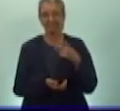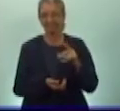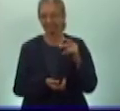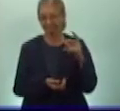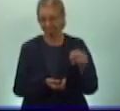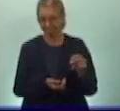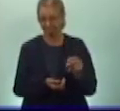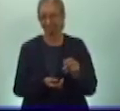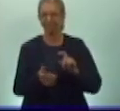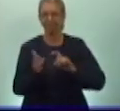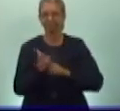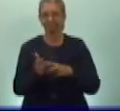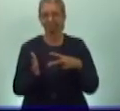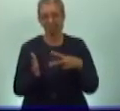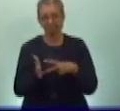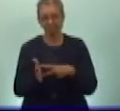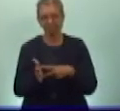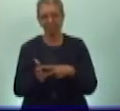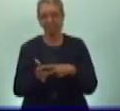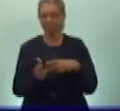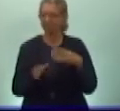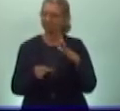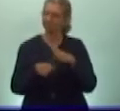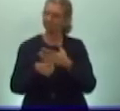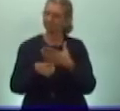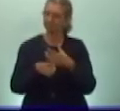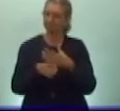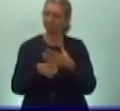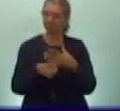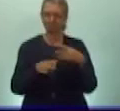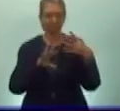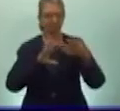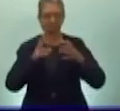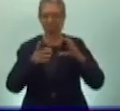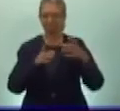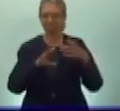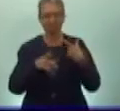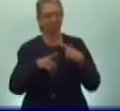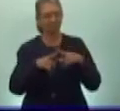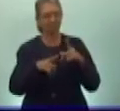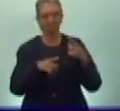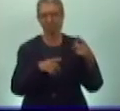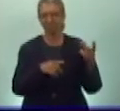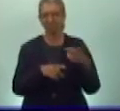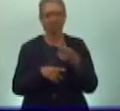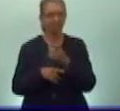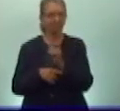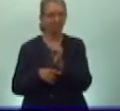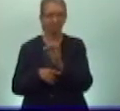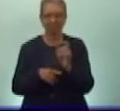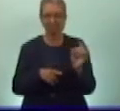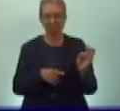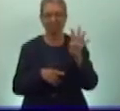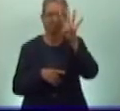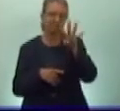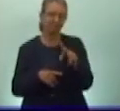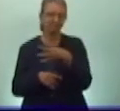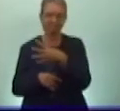multiplicación y división de forma variada. O sea, hemos estado trabajando ecuaciones,